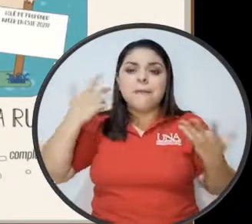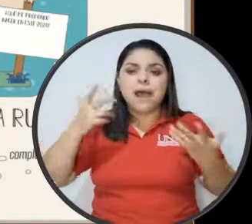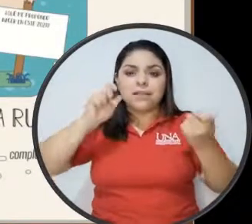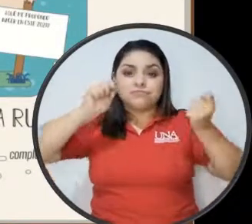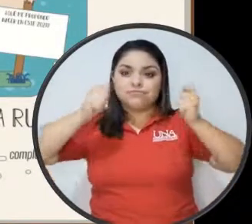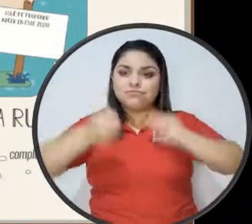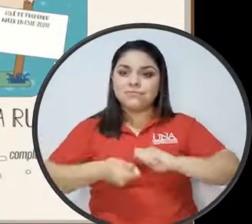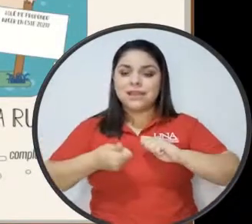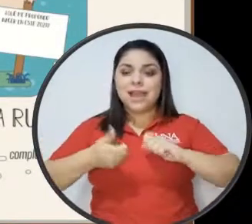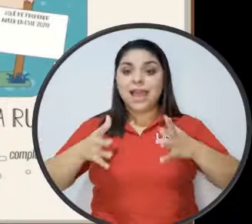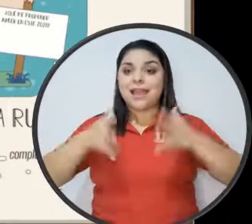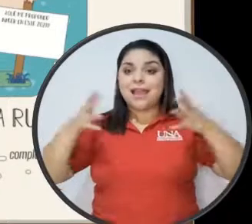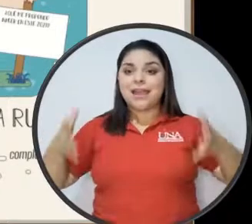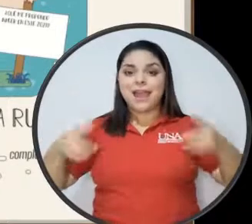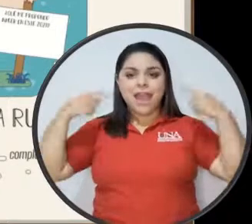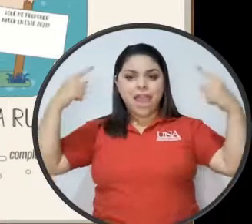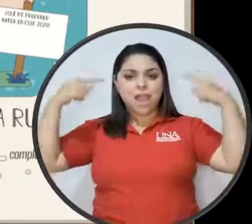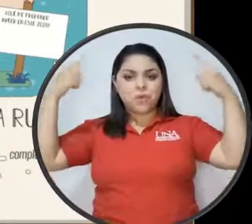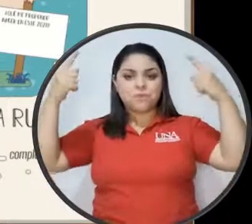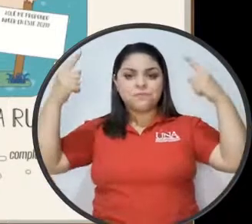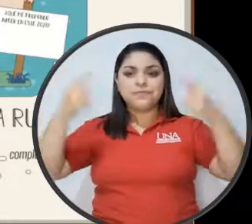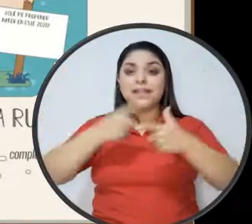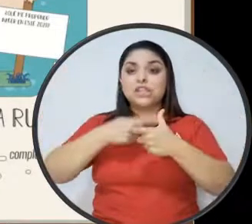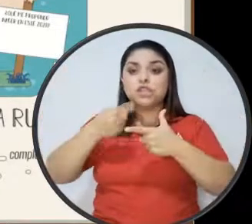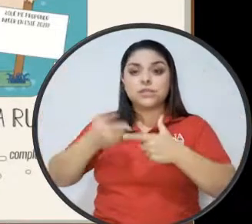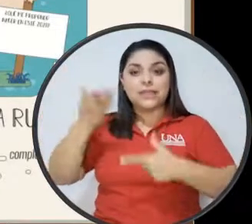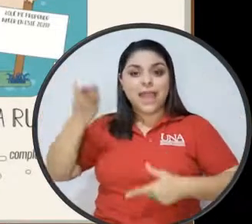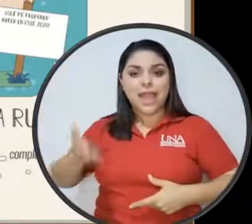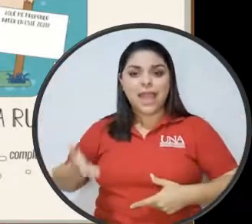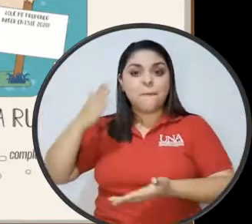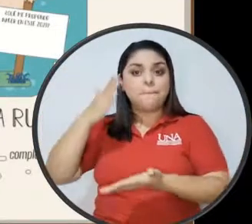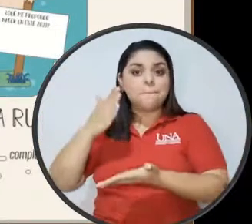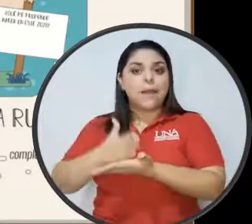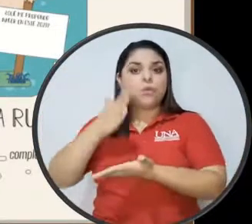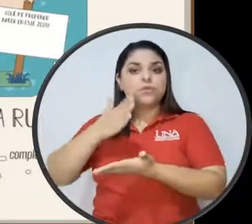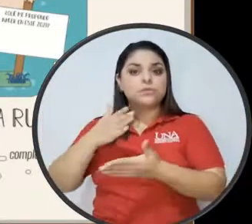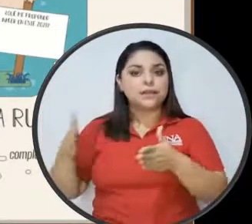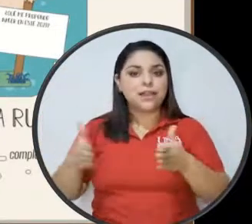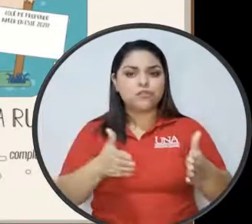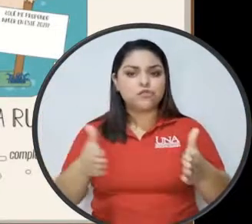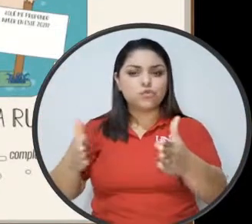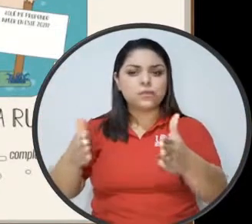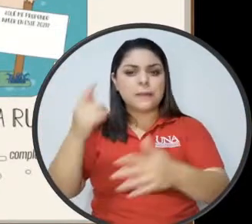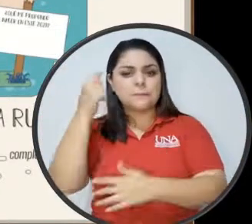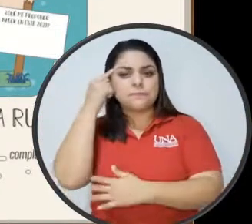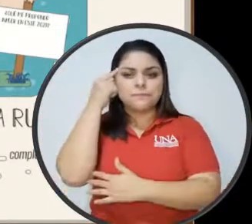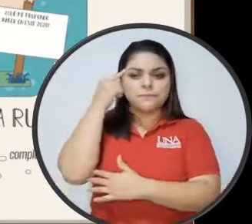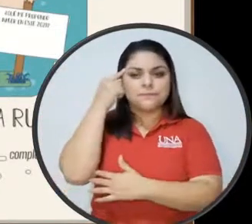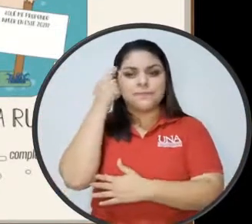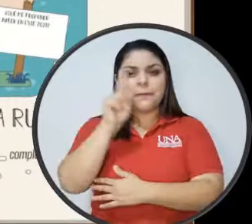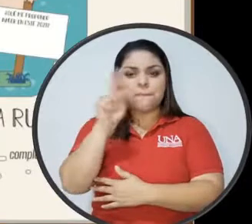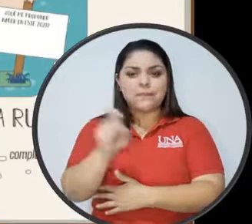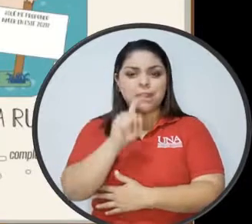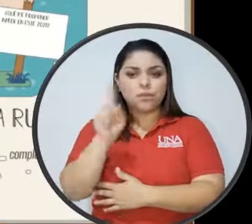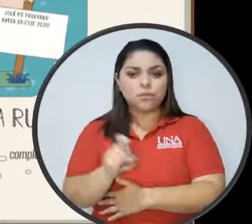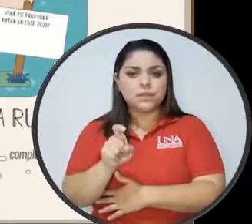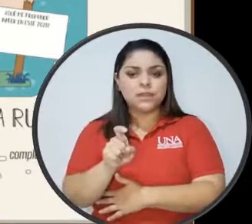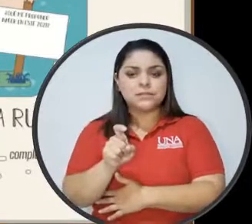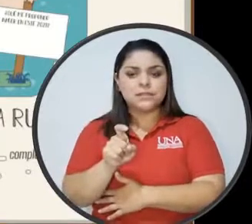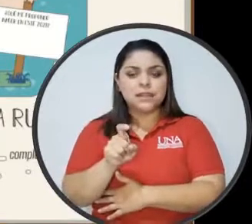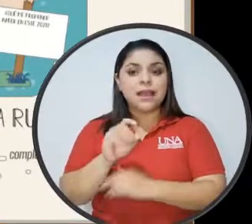convertirse en un gran héroe. Así que Pedro hizo una pausa en la ruta y se planteó algunas